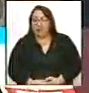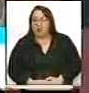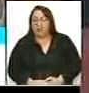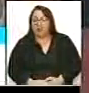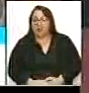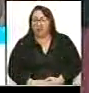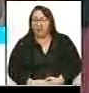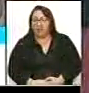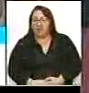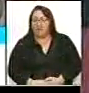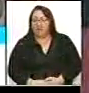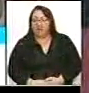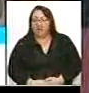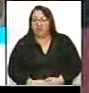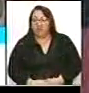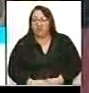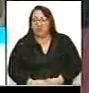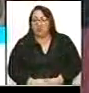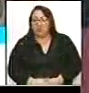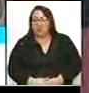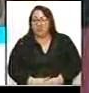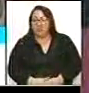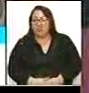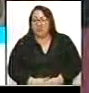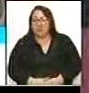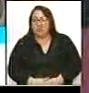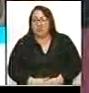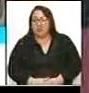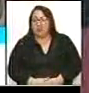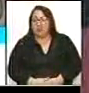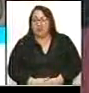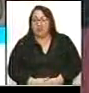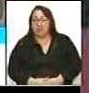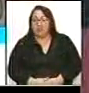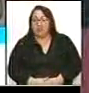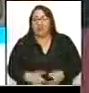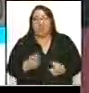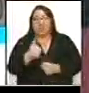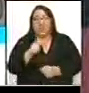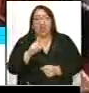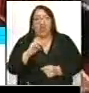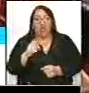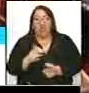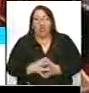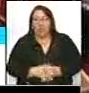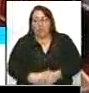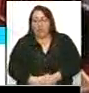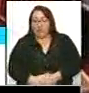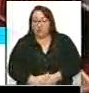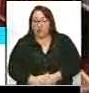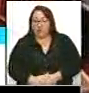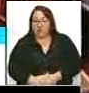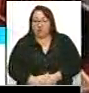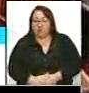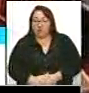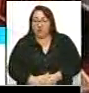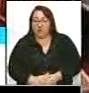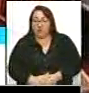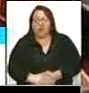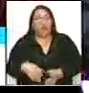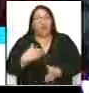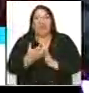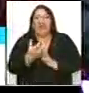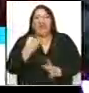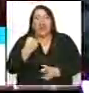Iberico, congresista Violeta. ¿Una interrupción para la congresista Alcorta? Congresista Alcorta. Gracias. Yo me he manifestado diciendo que no se le puede quitar el derecho